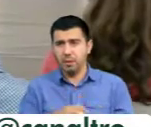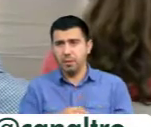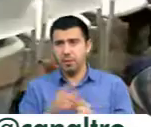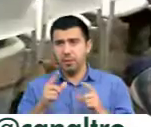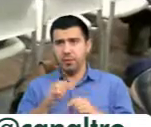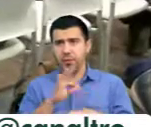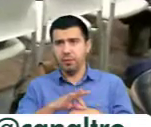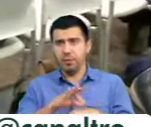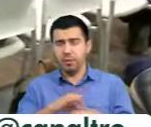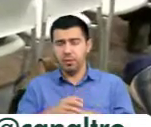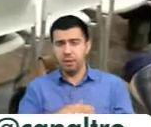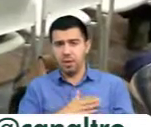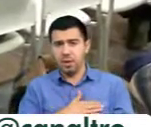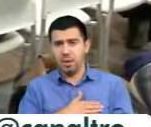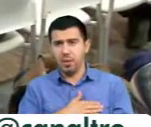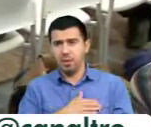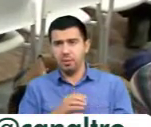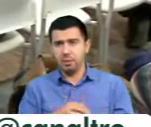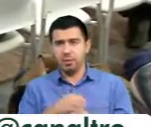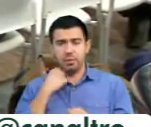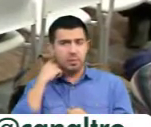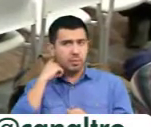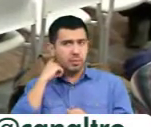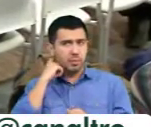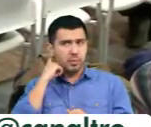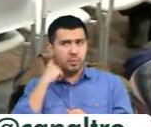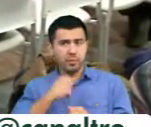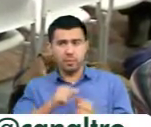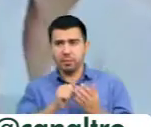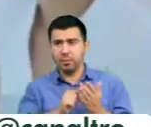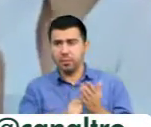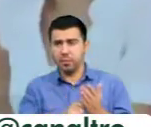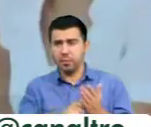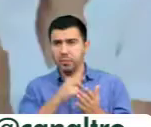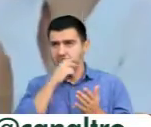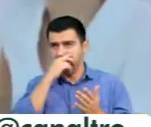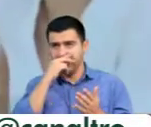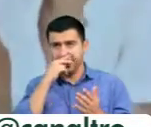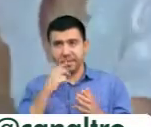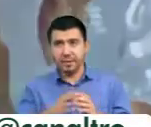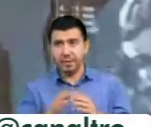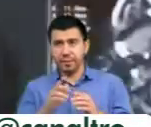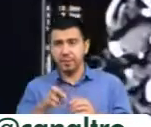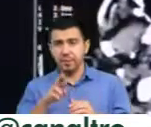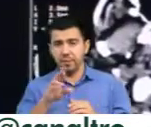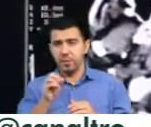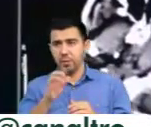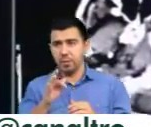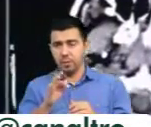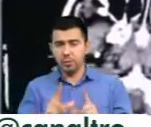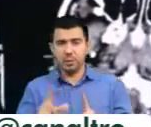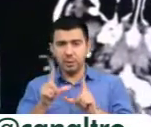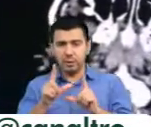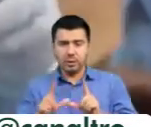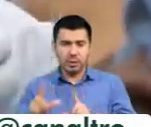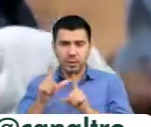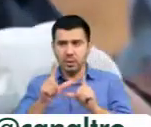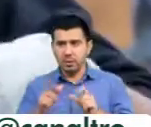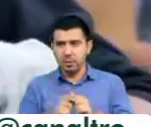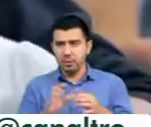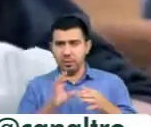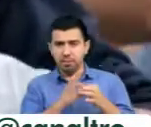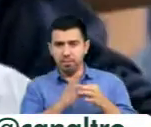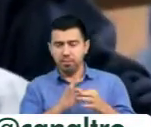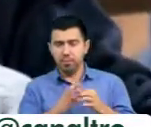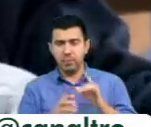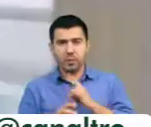presentaron este proyecto con el objetivo de promocionar programas de posgrado en el campo de la salud y establecieron alianzas con la universidad de pittsburgh